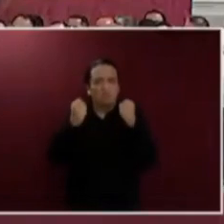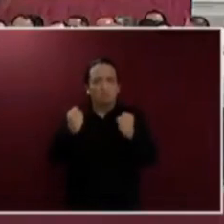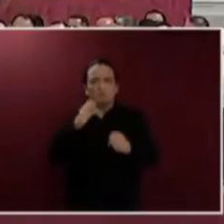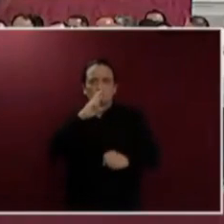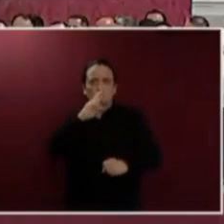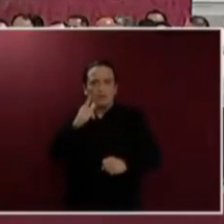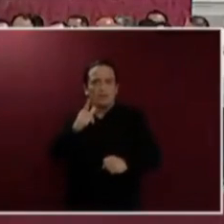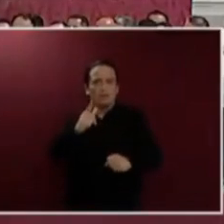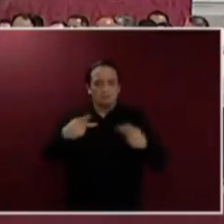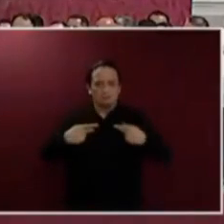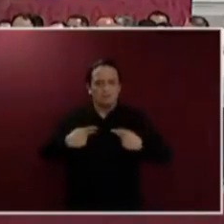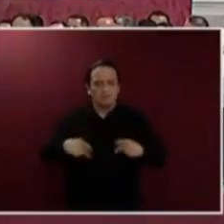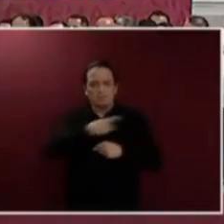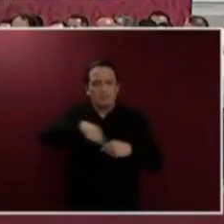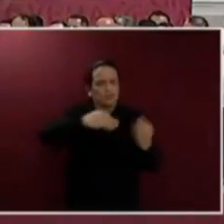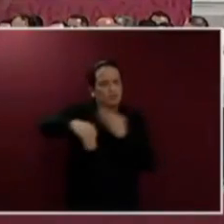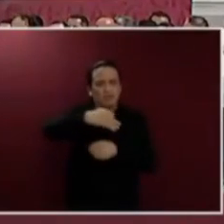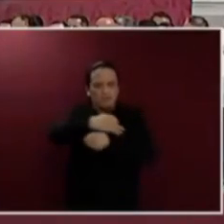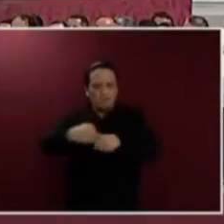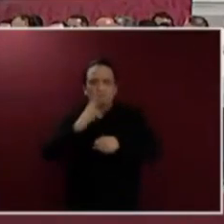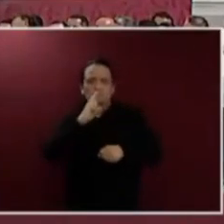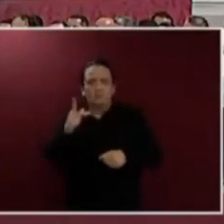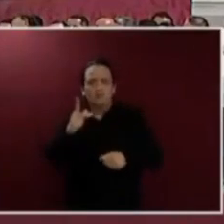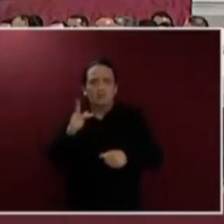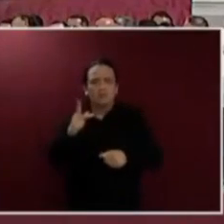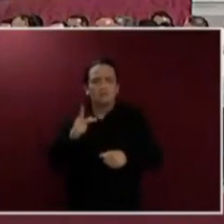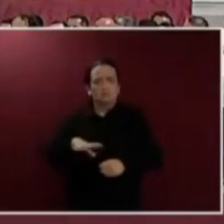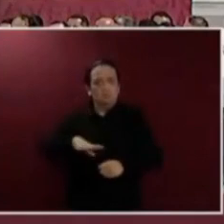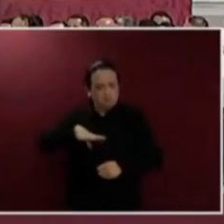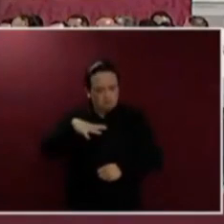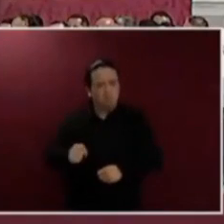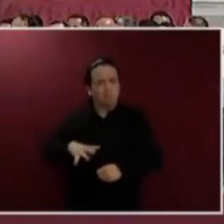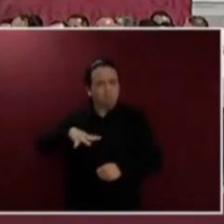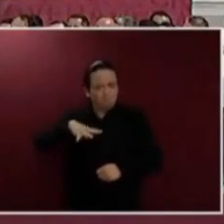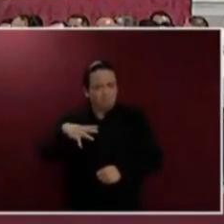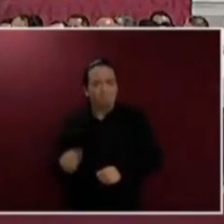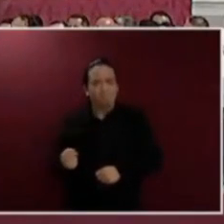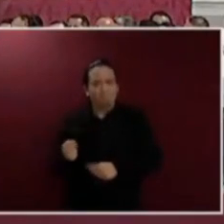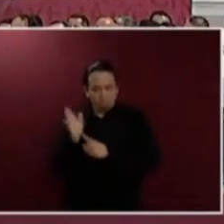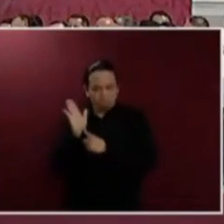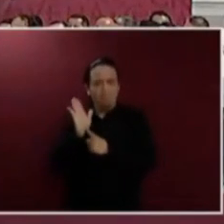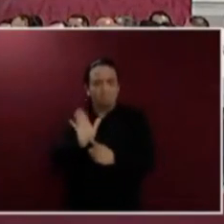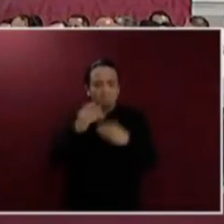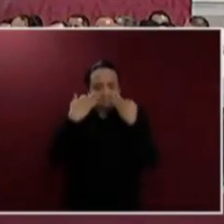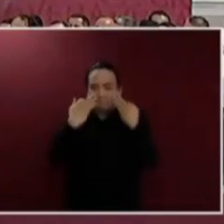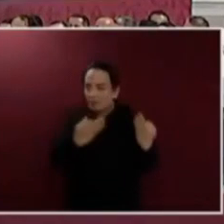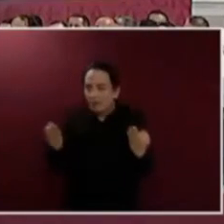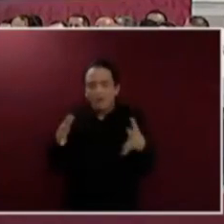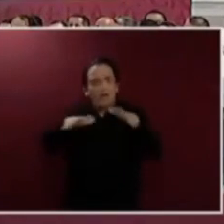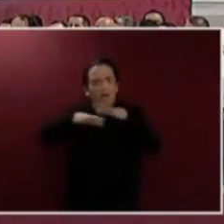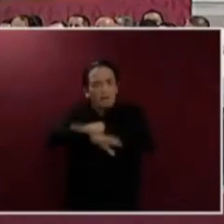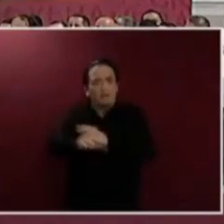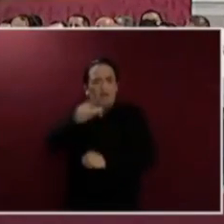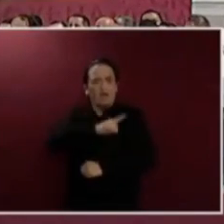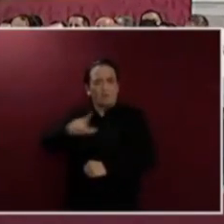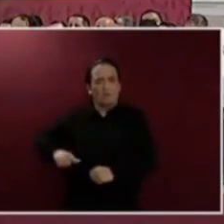las condiciones de todas las familias. Quienes luchamos por ver esta realidad, cambiando el mal